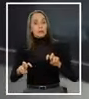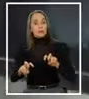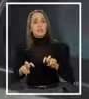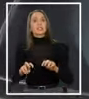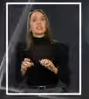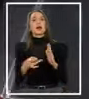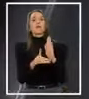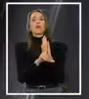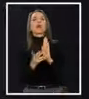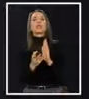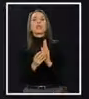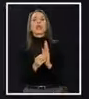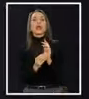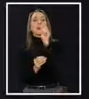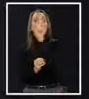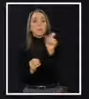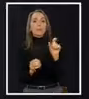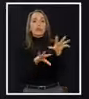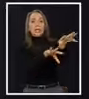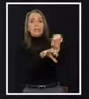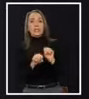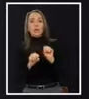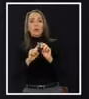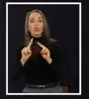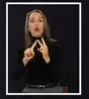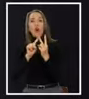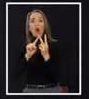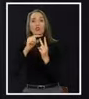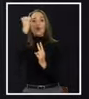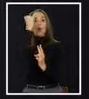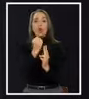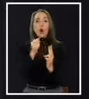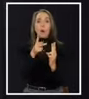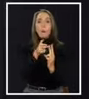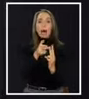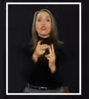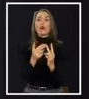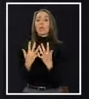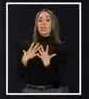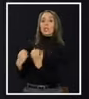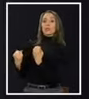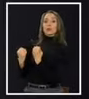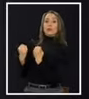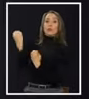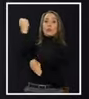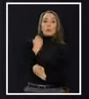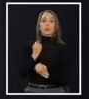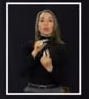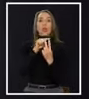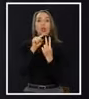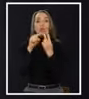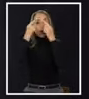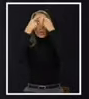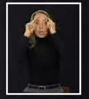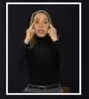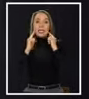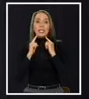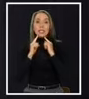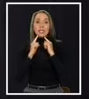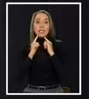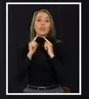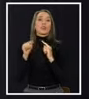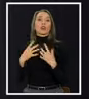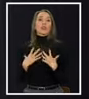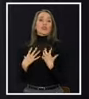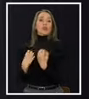de secuestro, delito de homicidio también con consecuencias dentro del secuestro y lesiones también respecto de 2 personas que son los ofendidos de